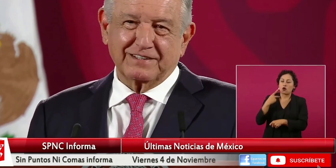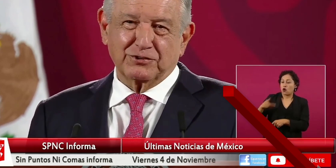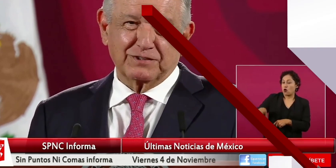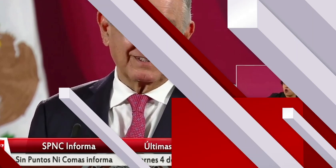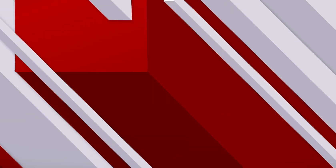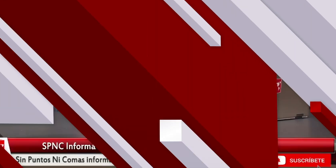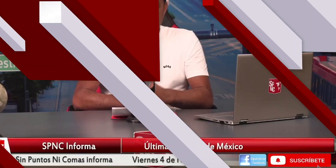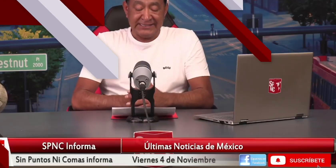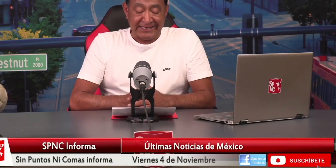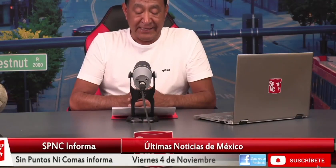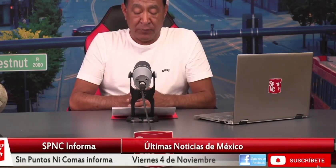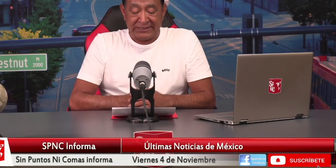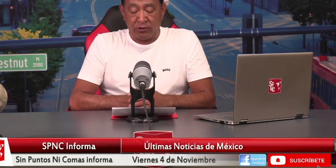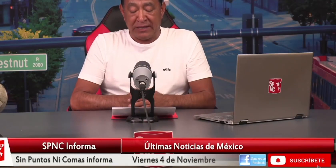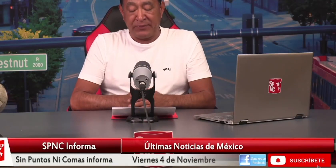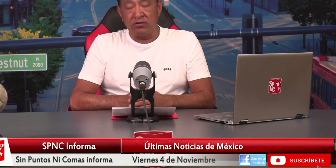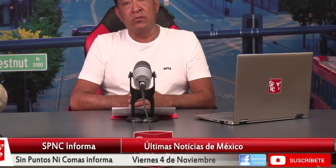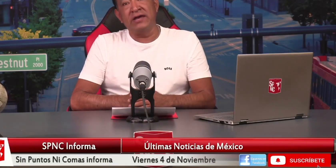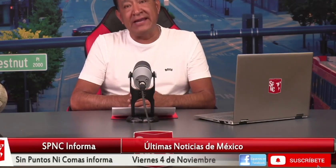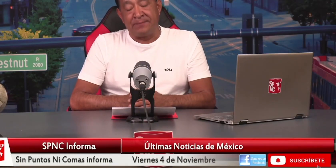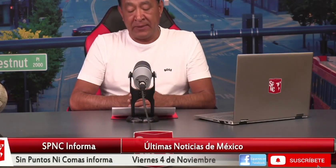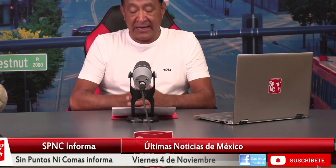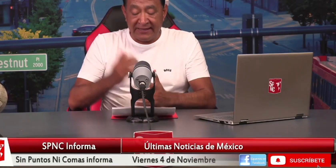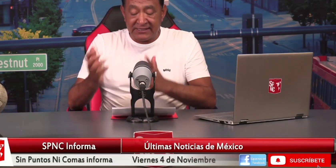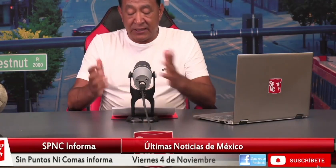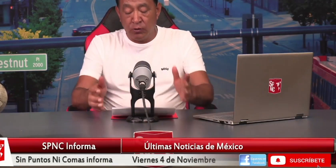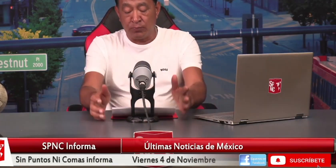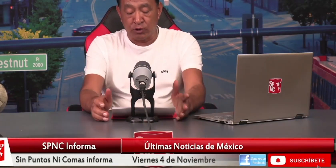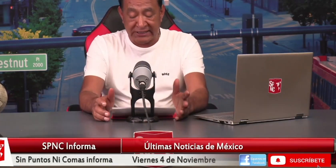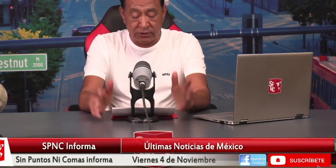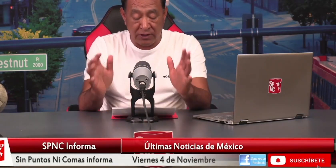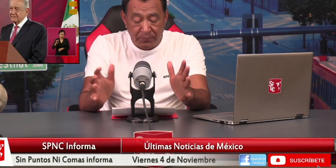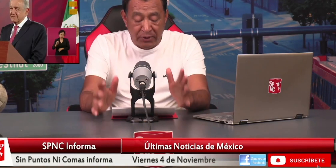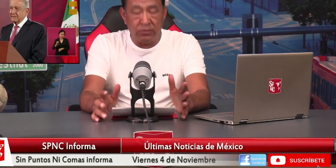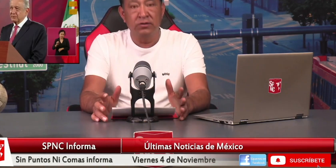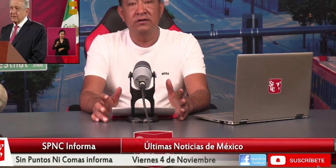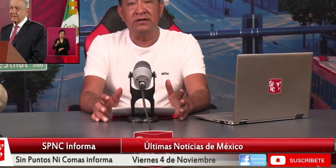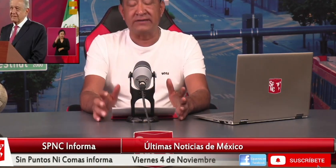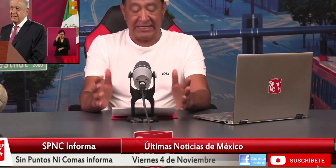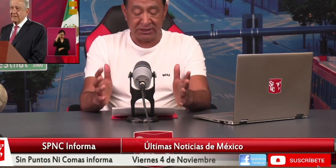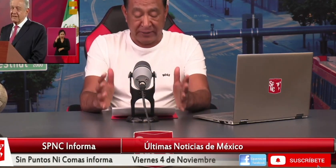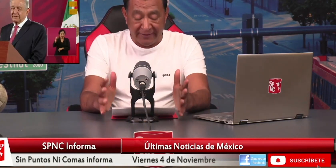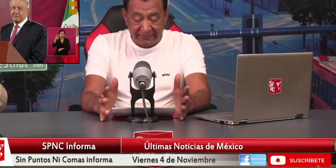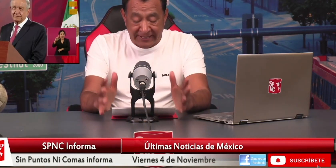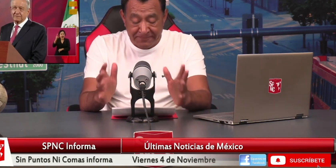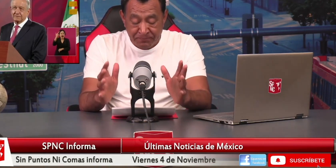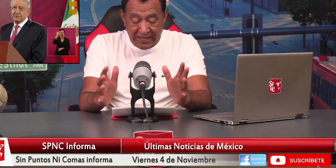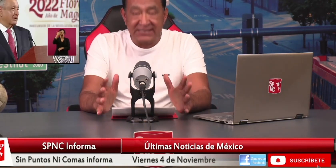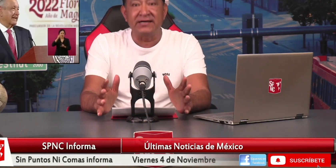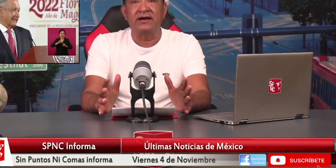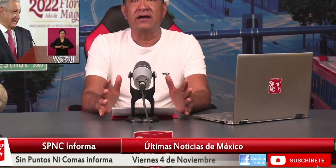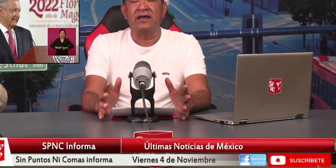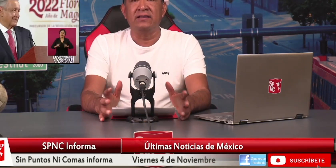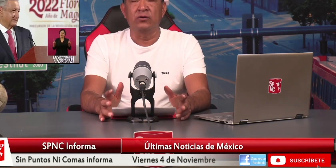Aristóteles. En ese sentido, Marcelo Ebrard pidió a Morena garantizar un proceso limpio y transparente